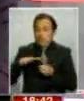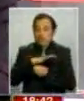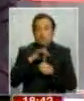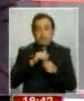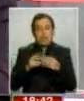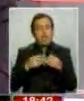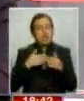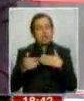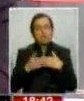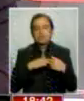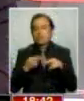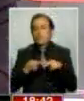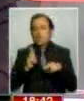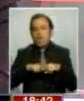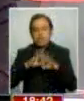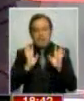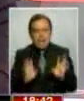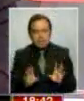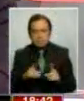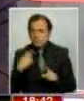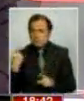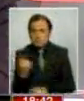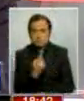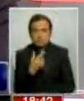absolutamente normales, digamos, para efectivamente